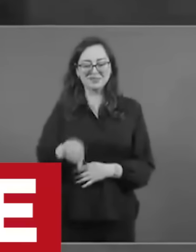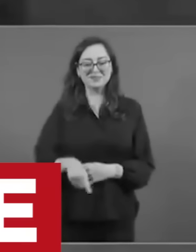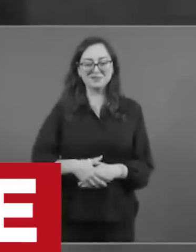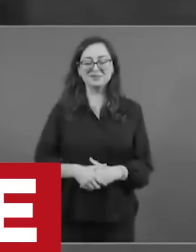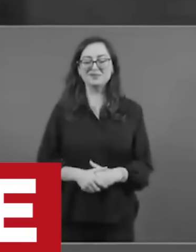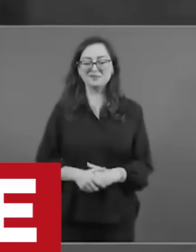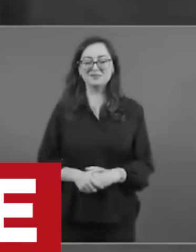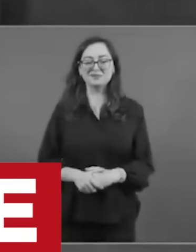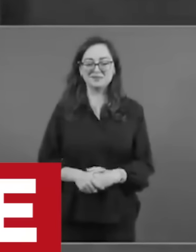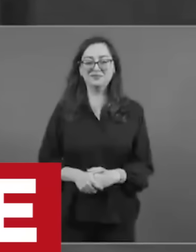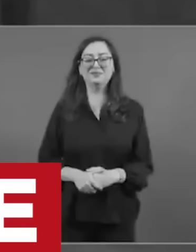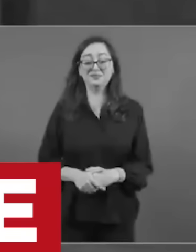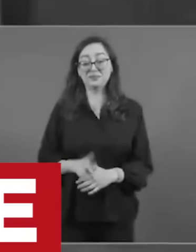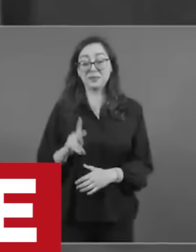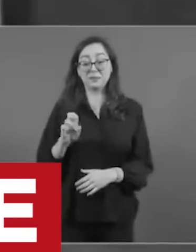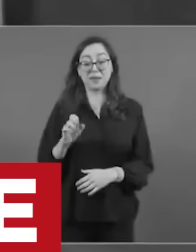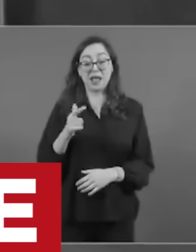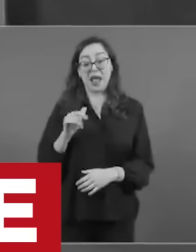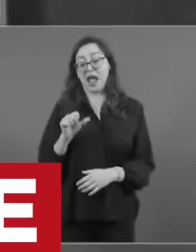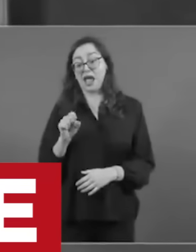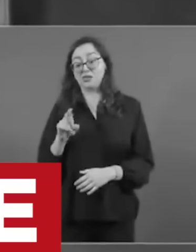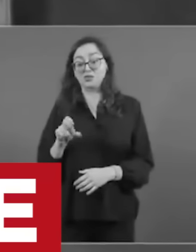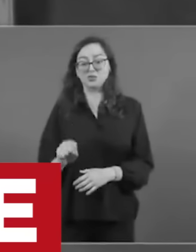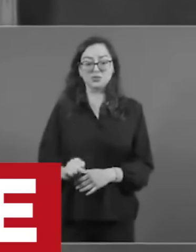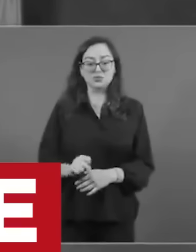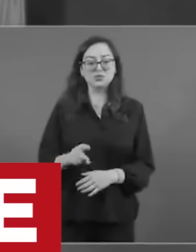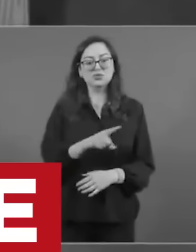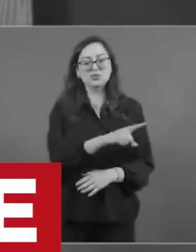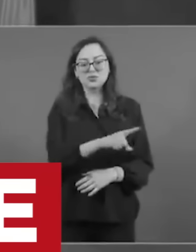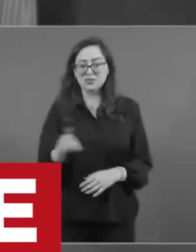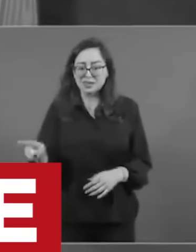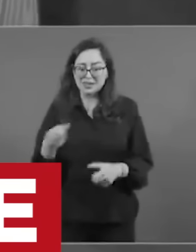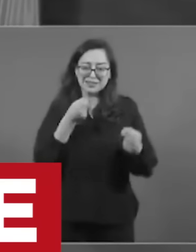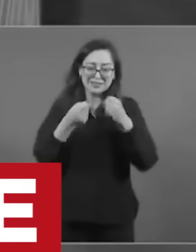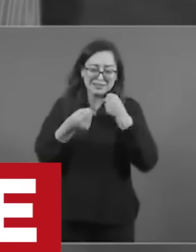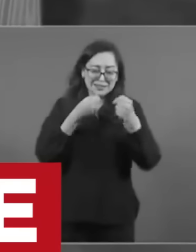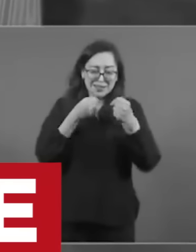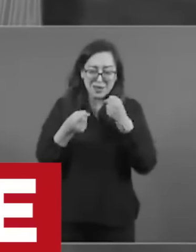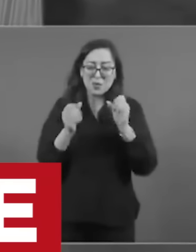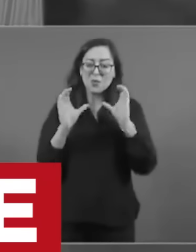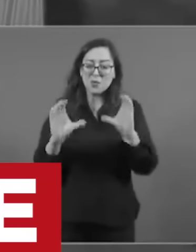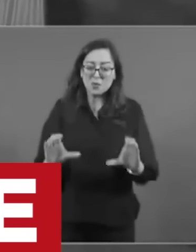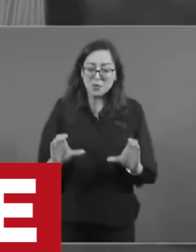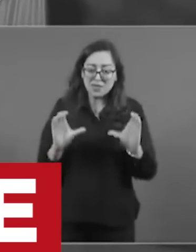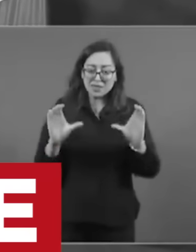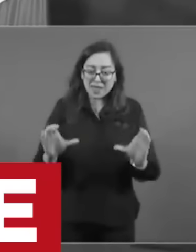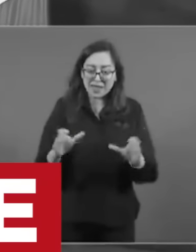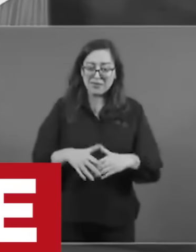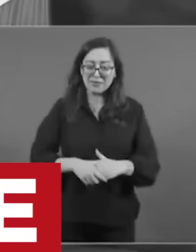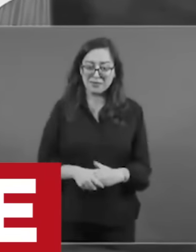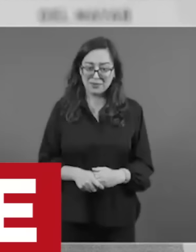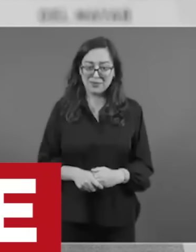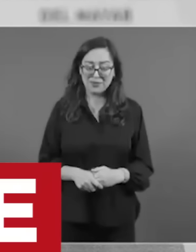Sí, sobre Pegasus. Y tengan cuidado ustedes del proceso,